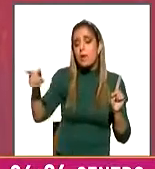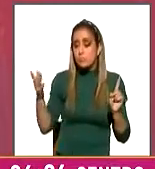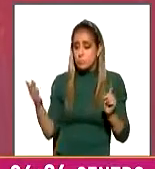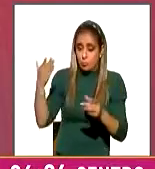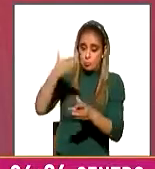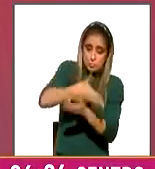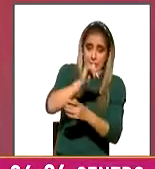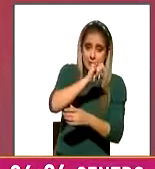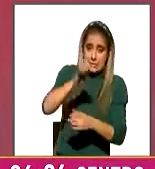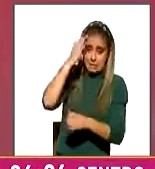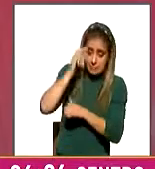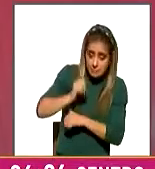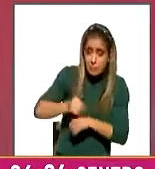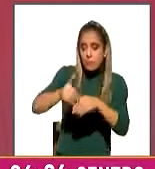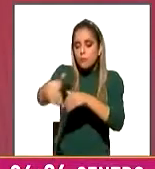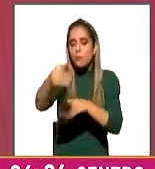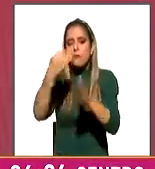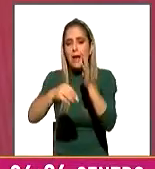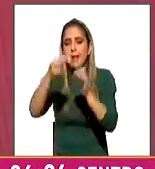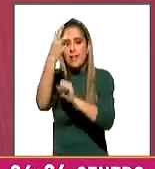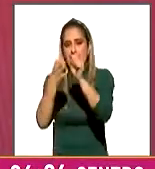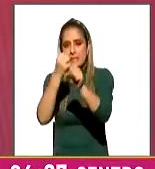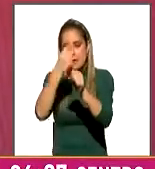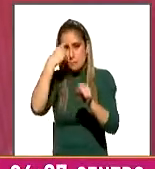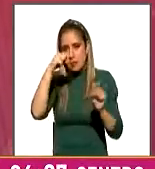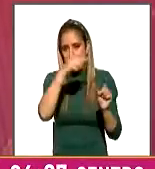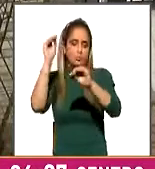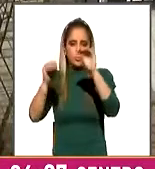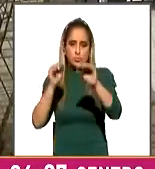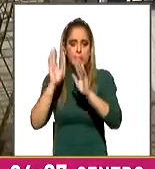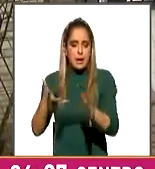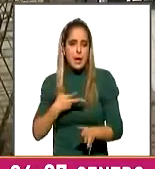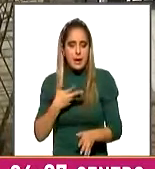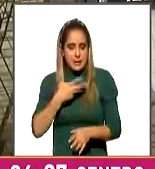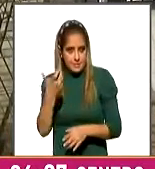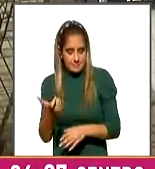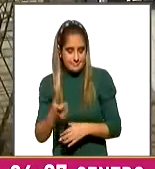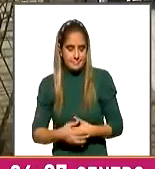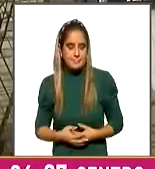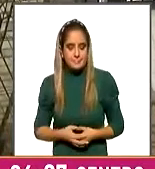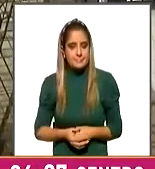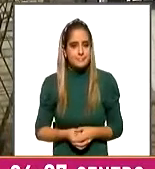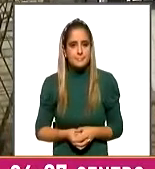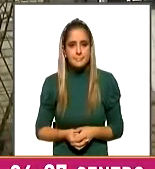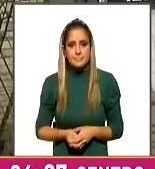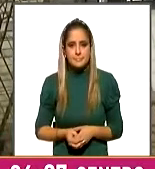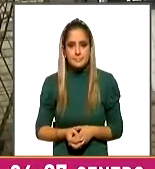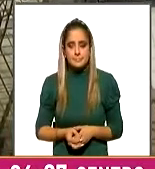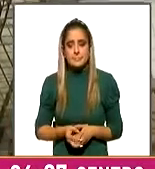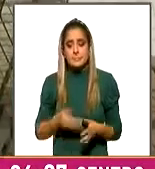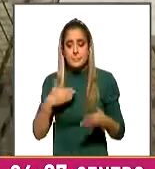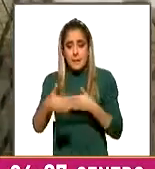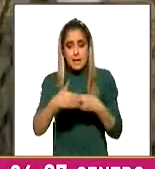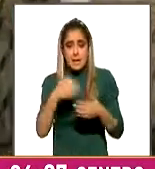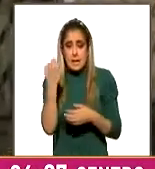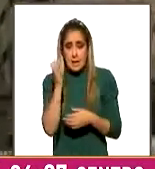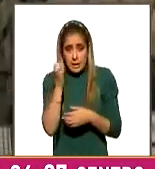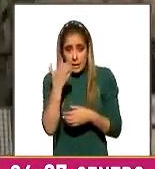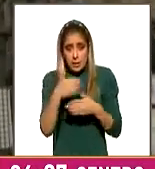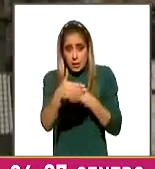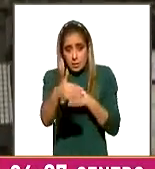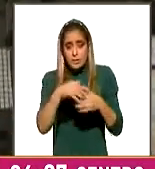enorme porque entras a la mitad del sexenio, vienen 3 años más por delante, hay que pisar el acelerador. ¿Cuál es el presupuesto con el que